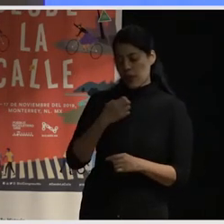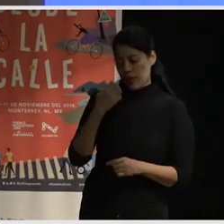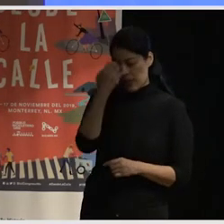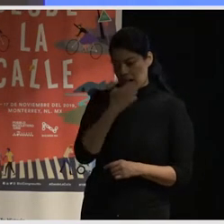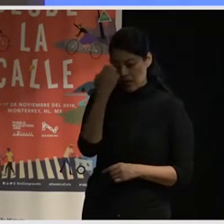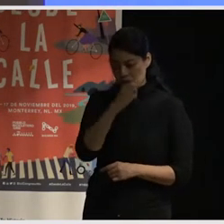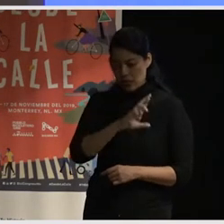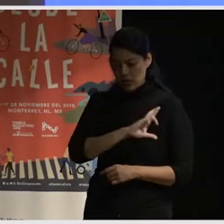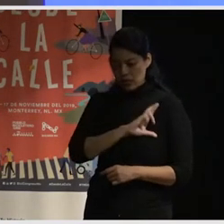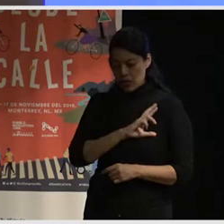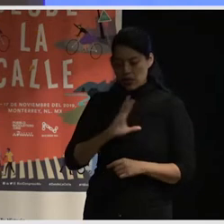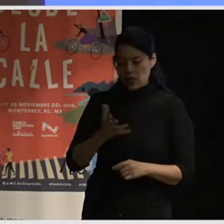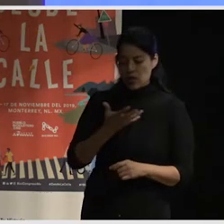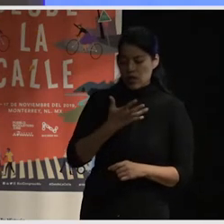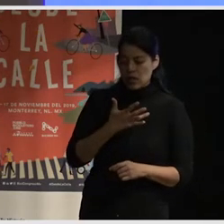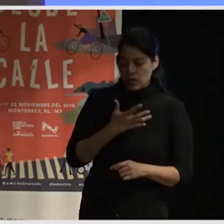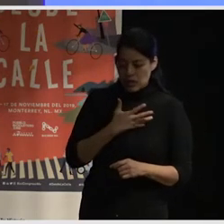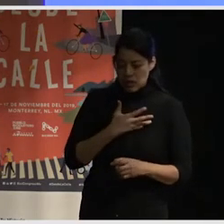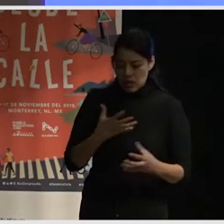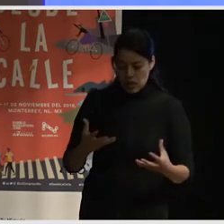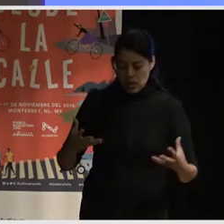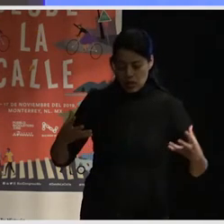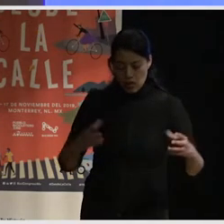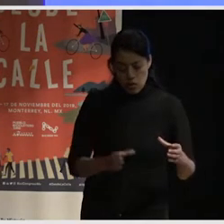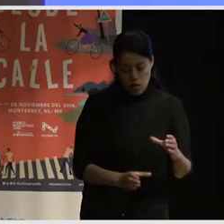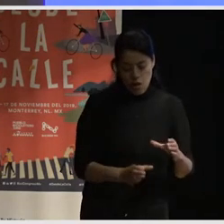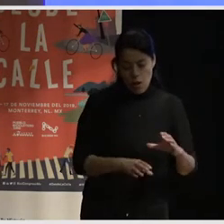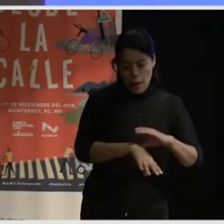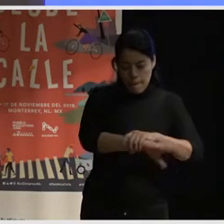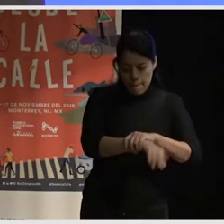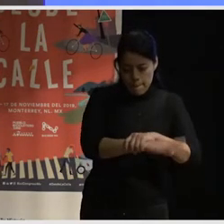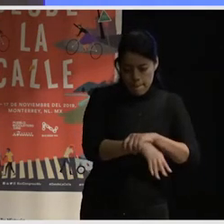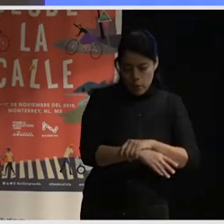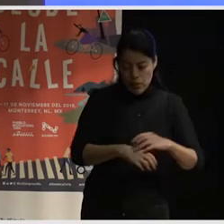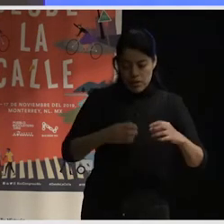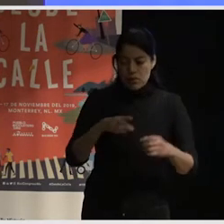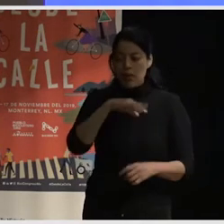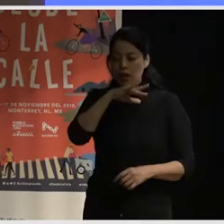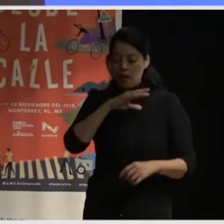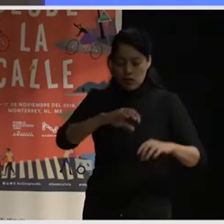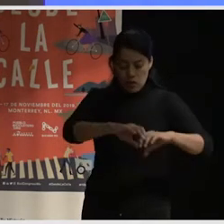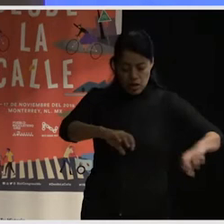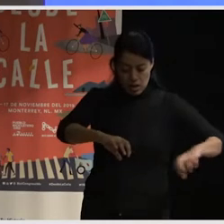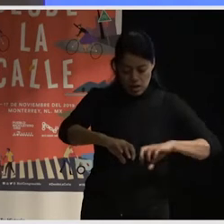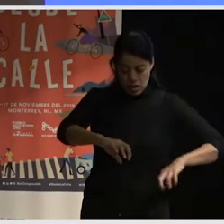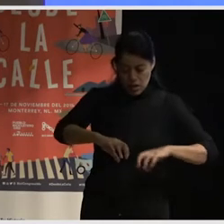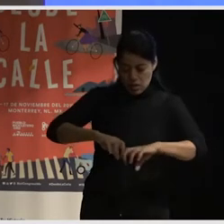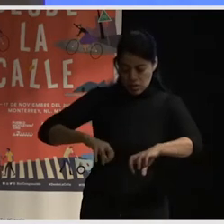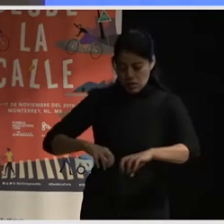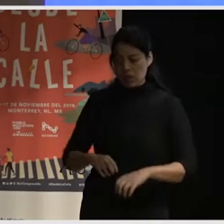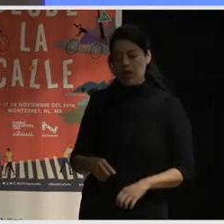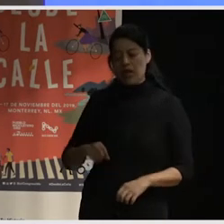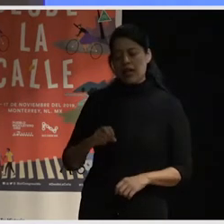de alguna forma con un centro de recolección de residuos para separar la basura y esto también aunque no parezca así